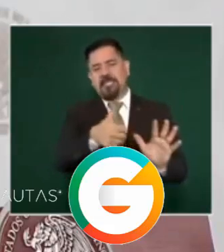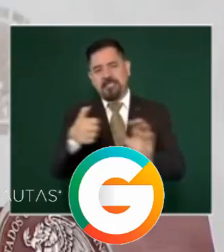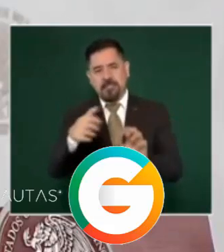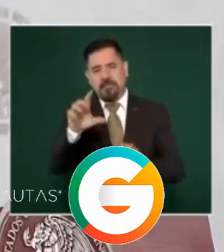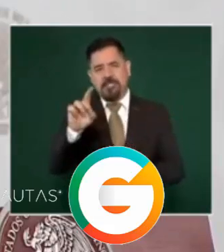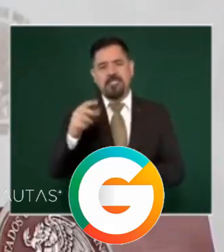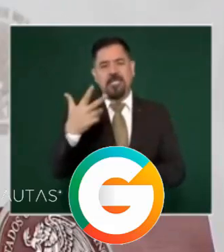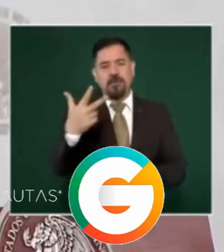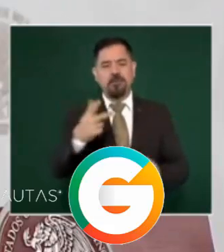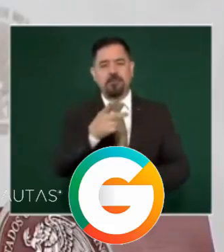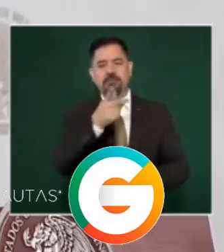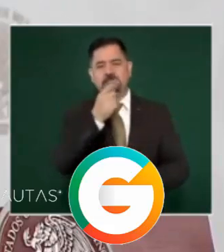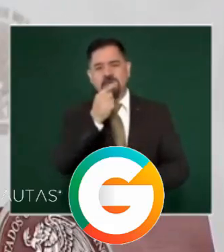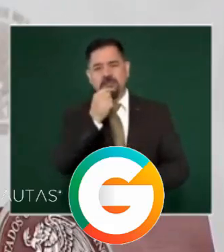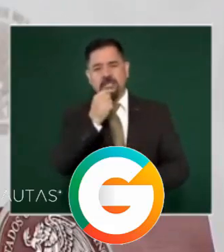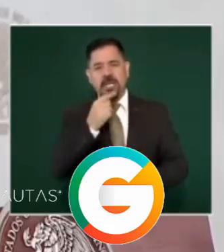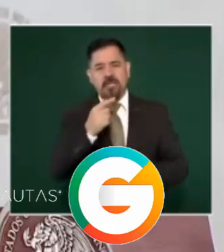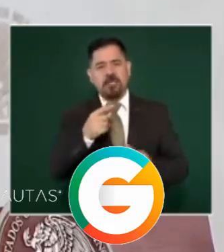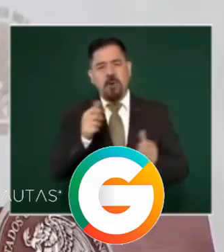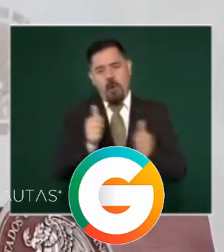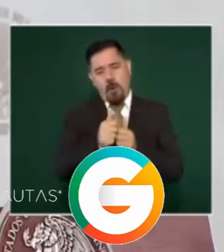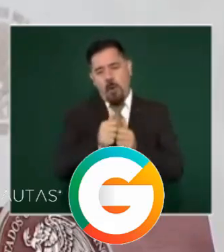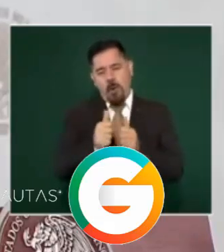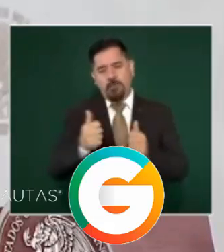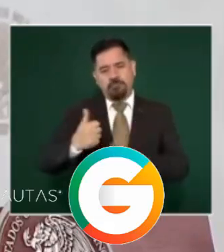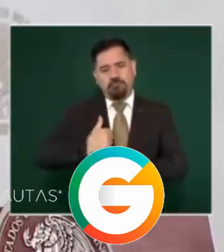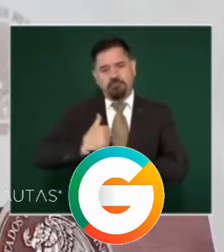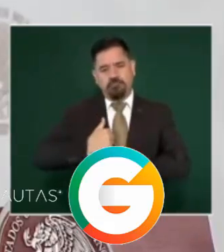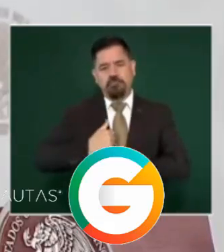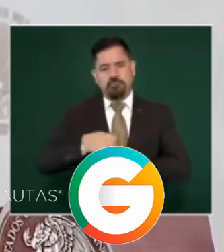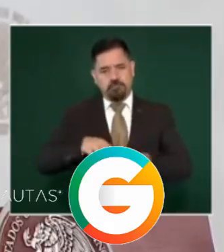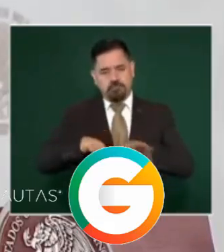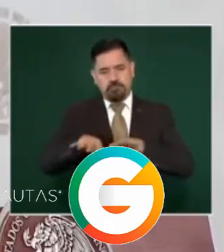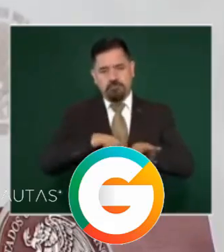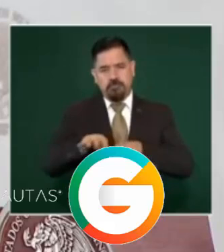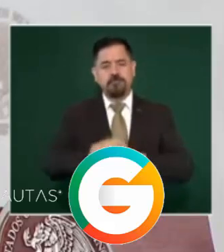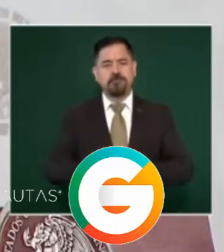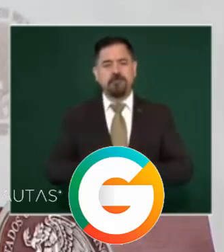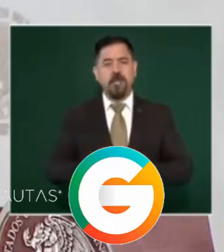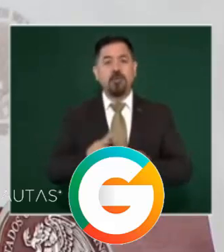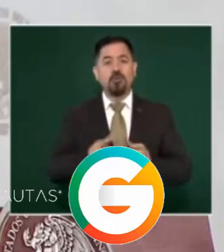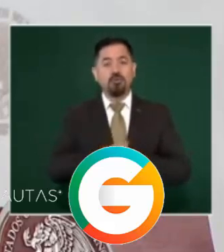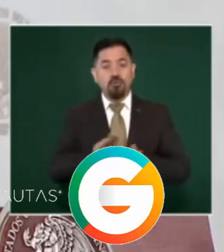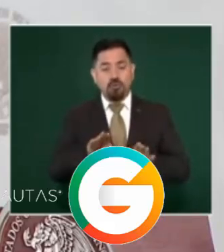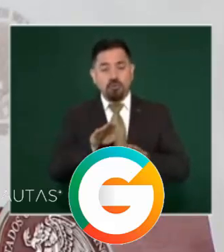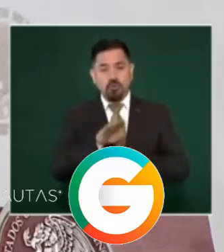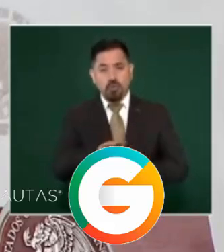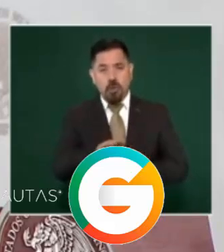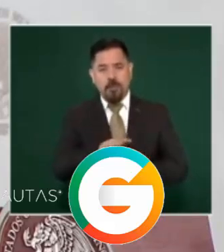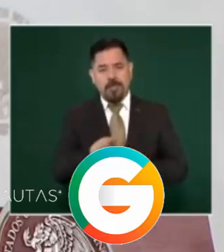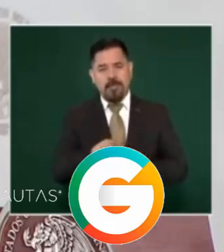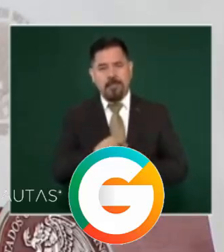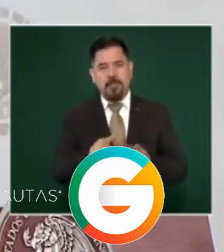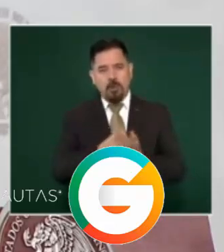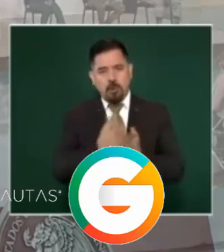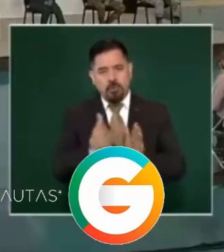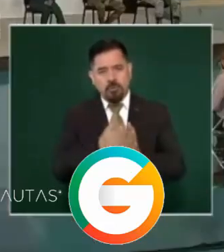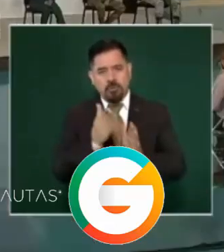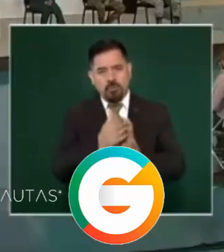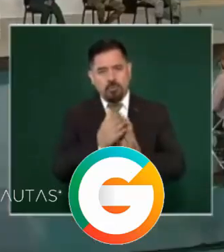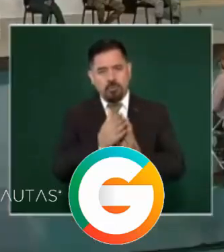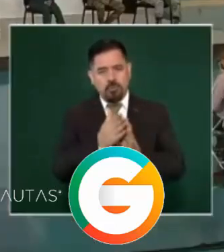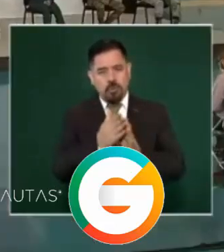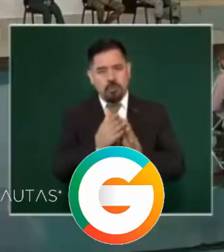13,638 elementos operativos, repito. En cuanto a la construcción de las compañías de la Guardia Nacional, en